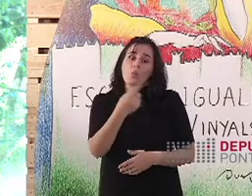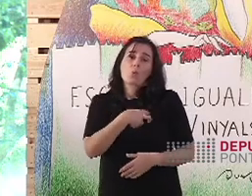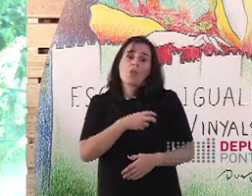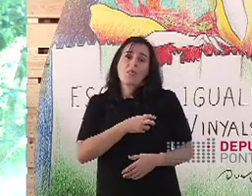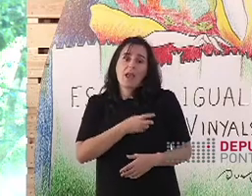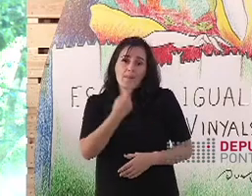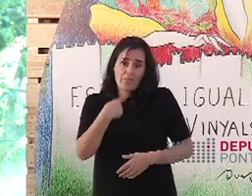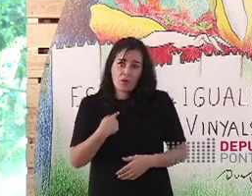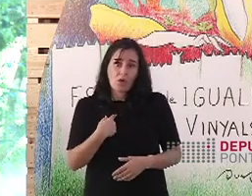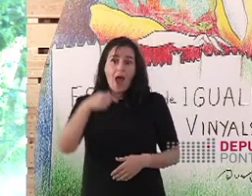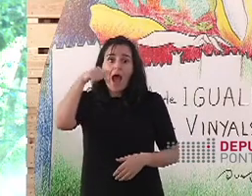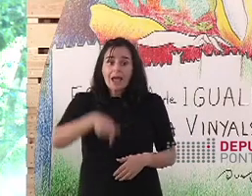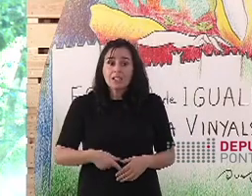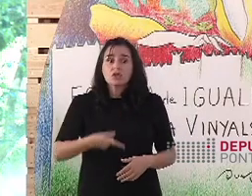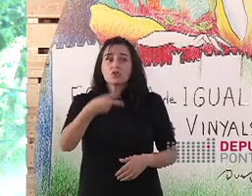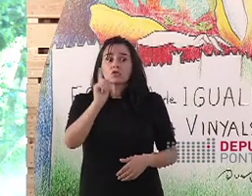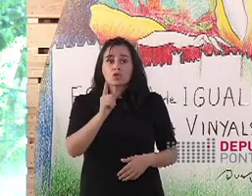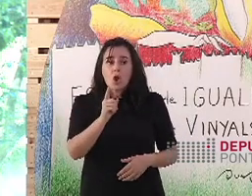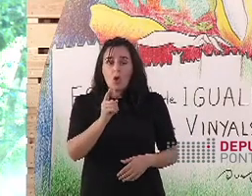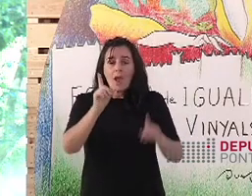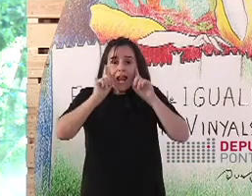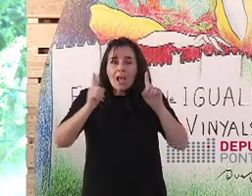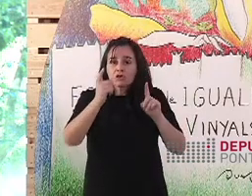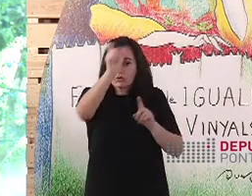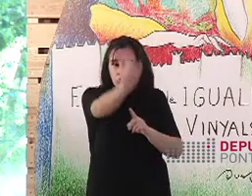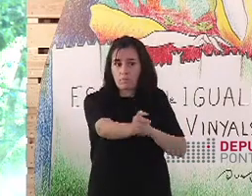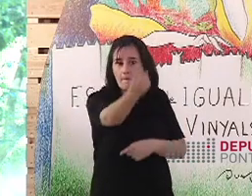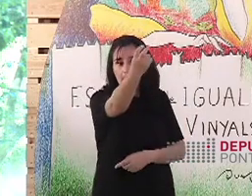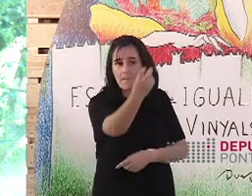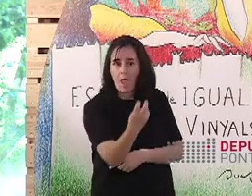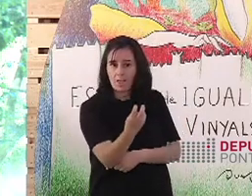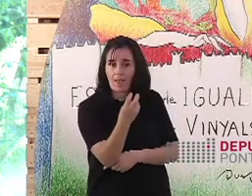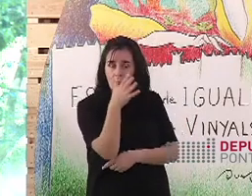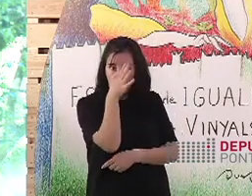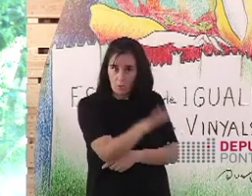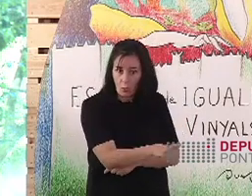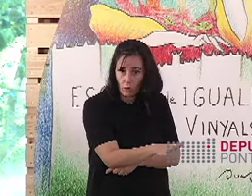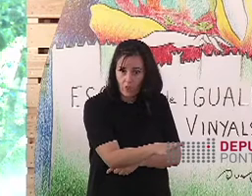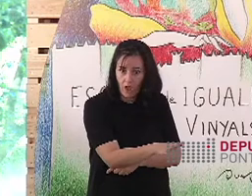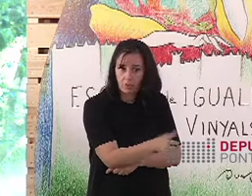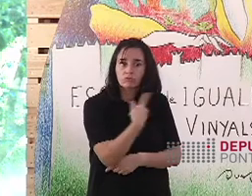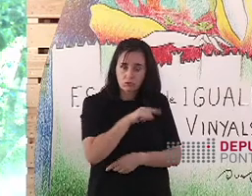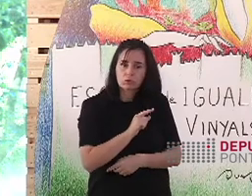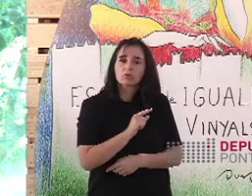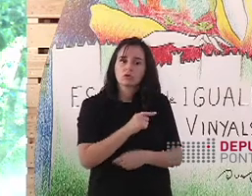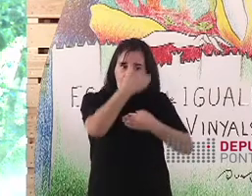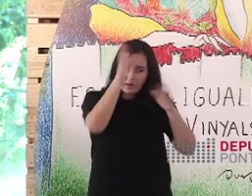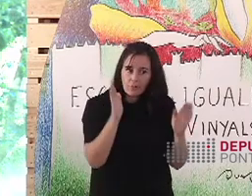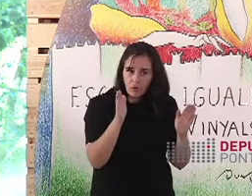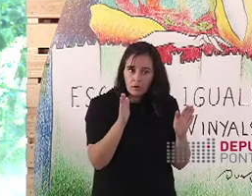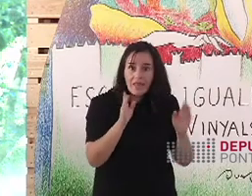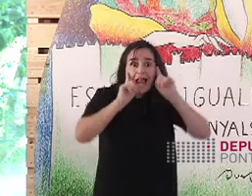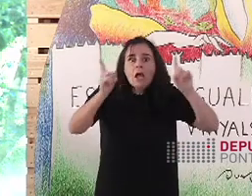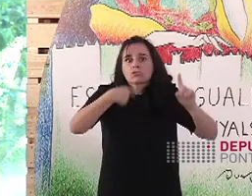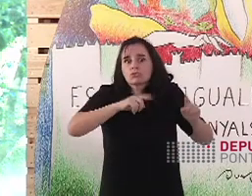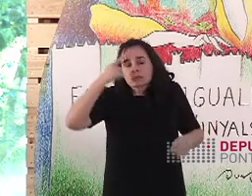se trata la que viene a poner la denuncia directamente, si llegamos a saberlo, ou te topas